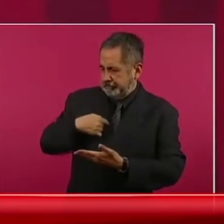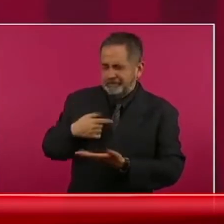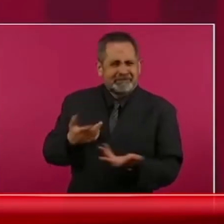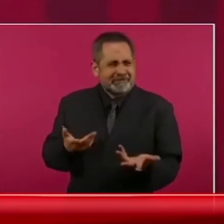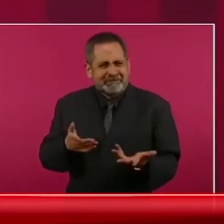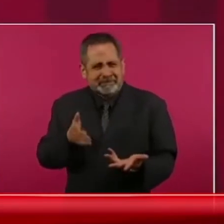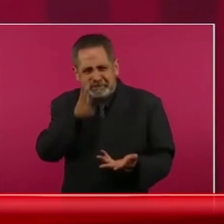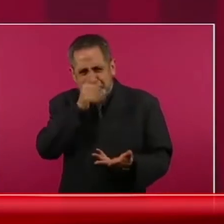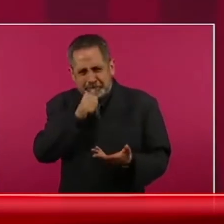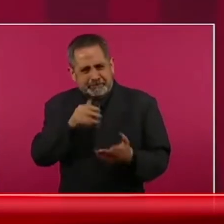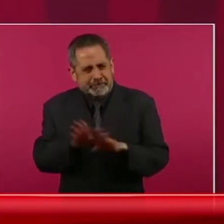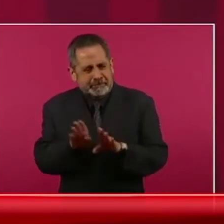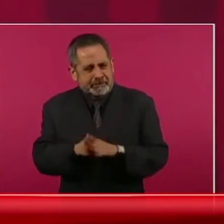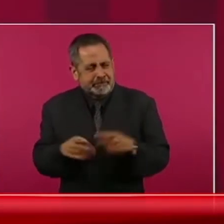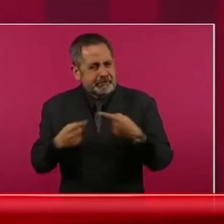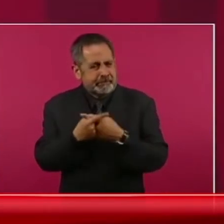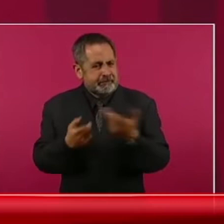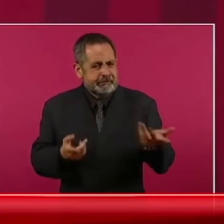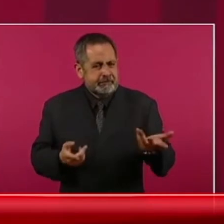migrantes.